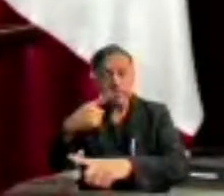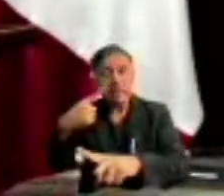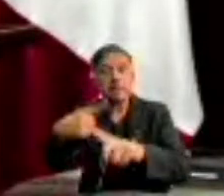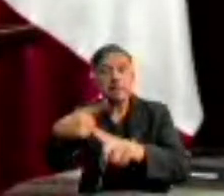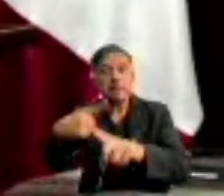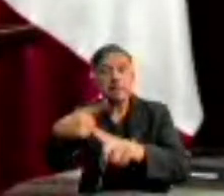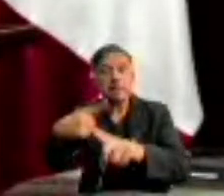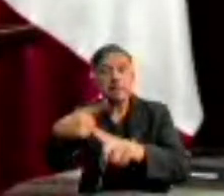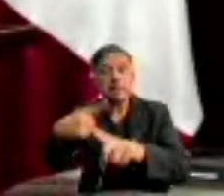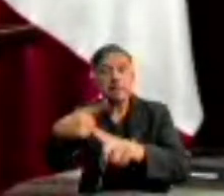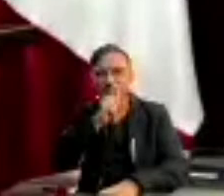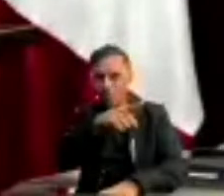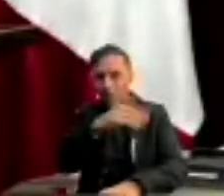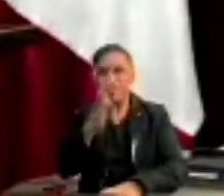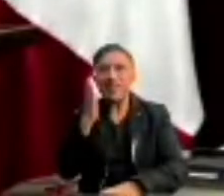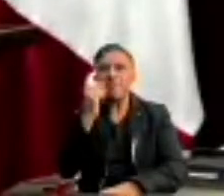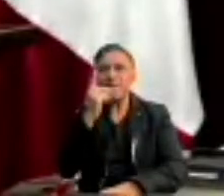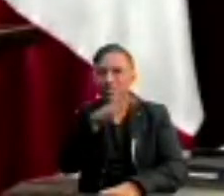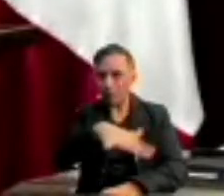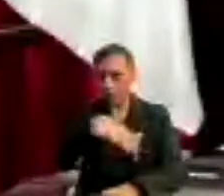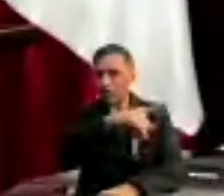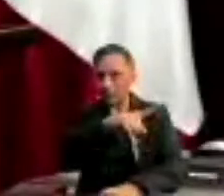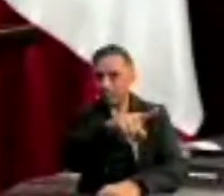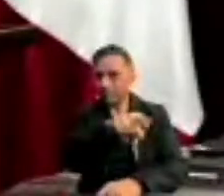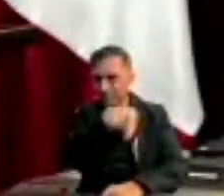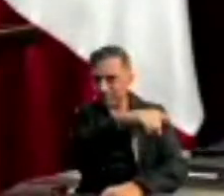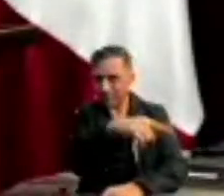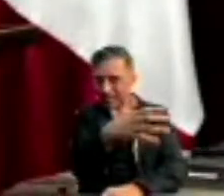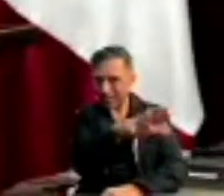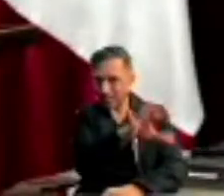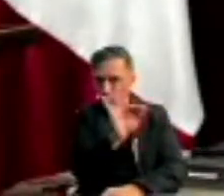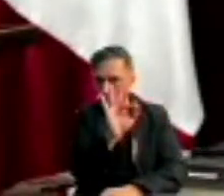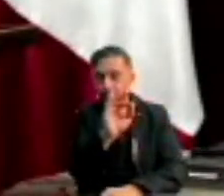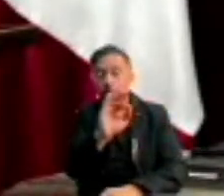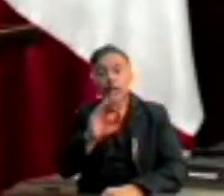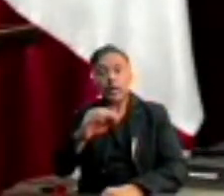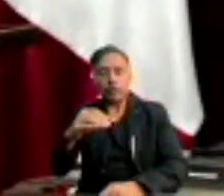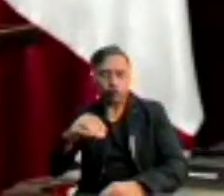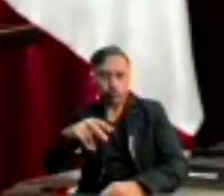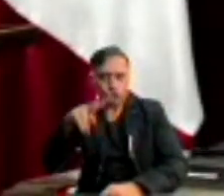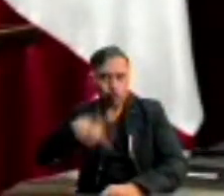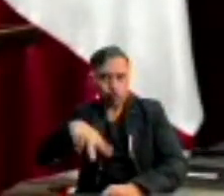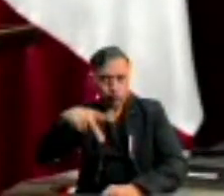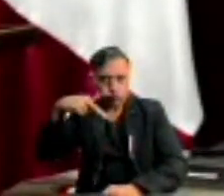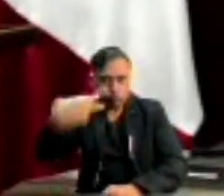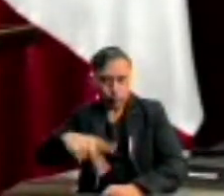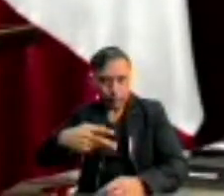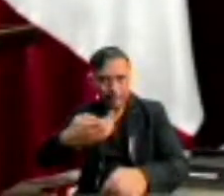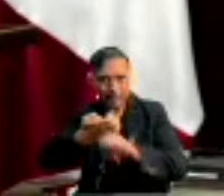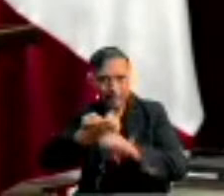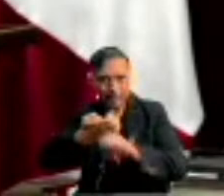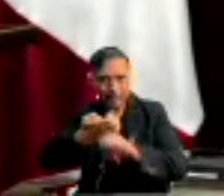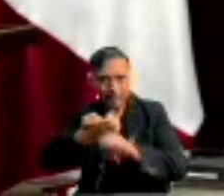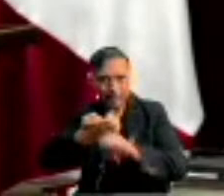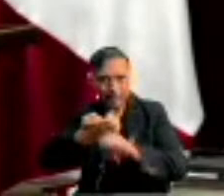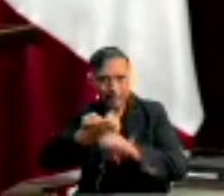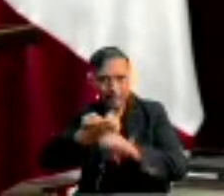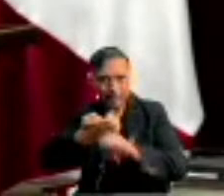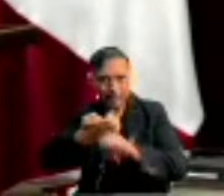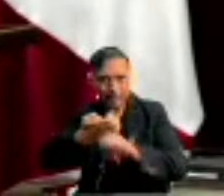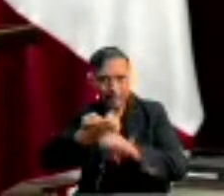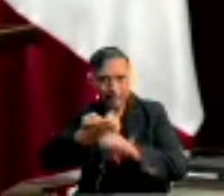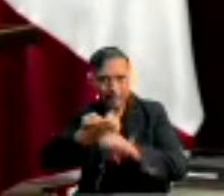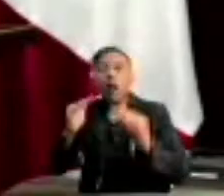local, ser ciudadano del Estado de México y tener vecindad de al menos 5 años. Y aún lo